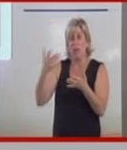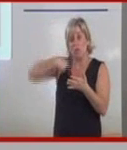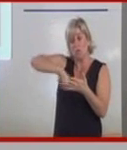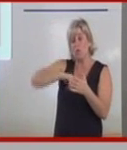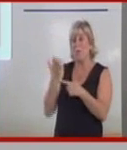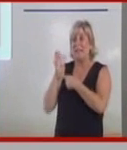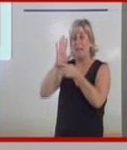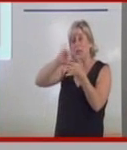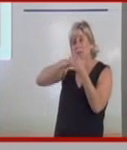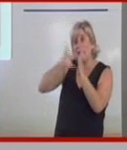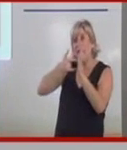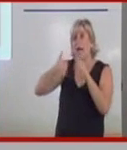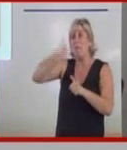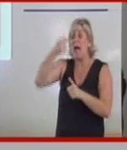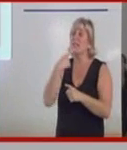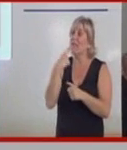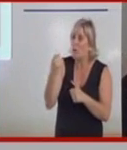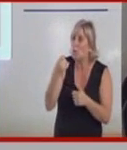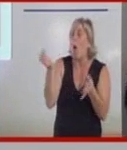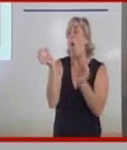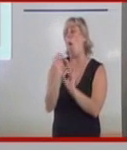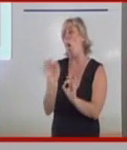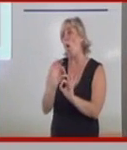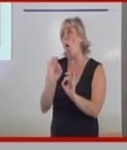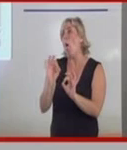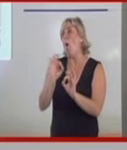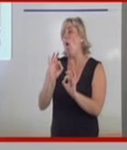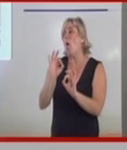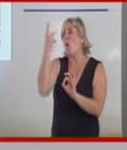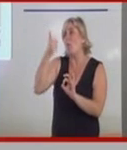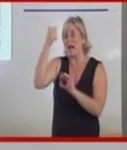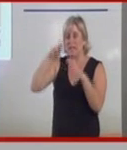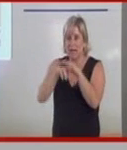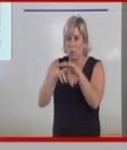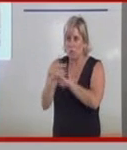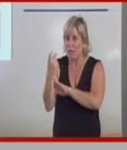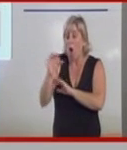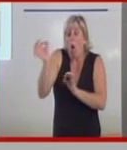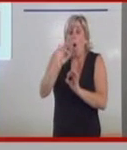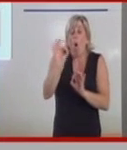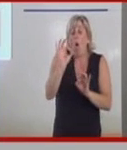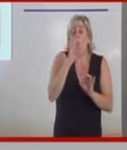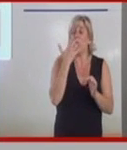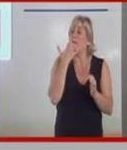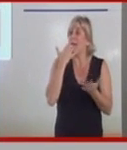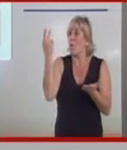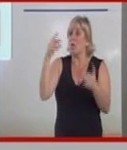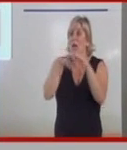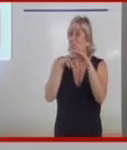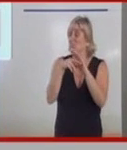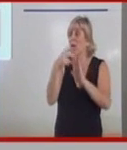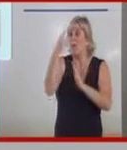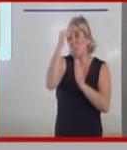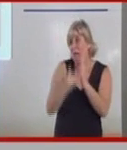sean más sofisticadas o que requieran de un mayor número de recursos u otras un poquito más ligeras.